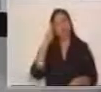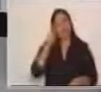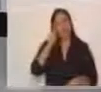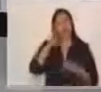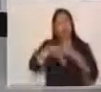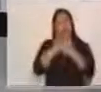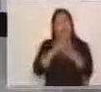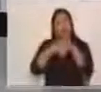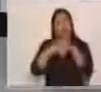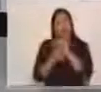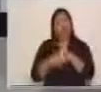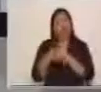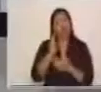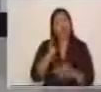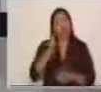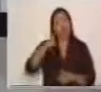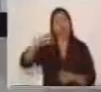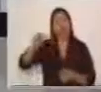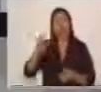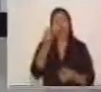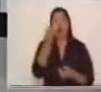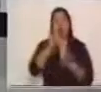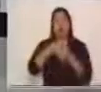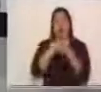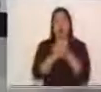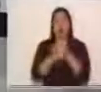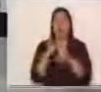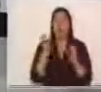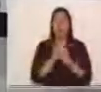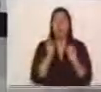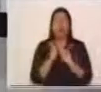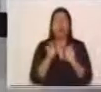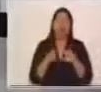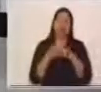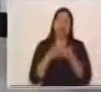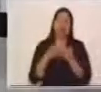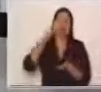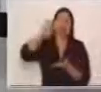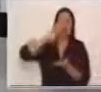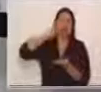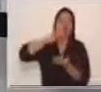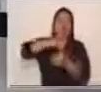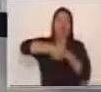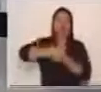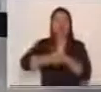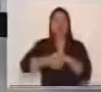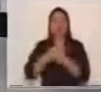tus manos constantemente con agua y jabón. Si no tienes, puedes utilizar jabón en gel.